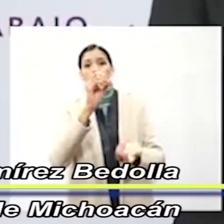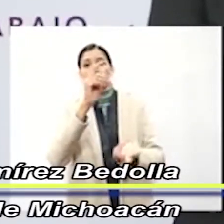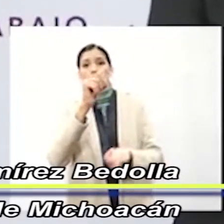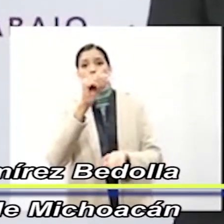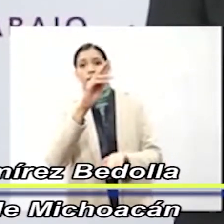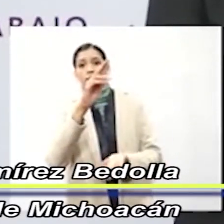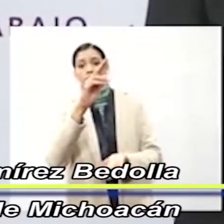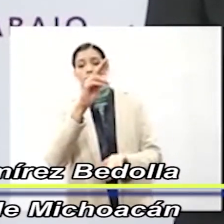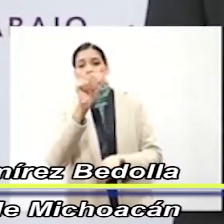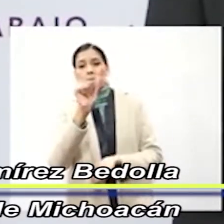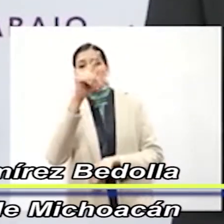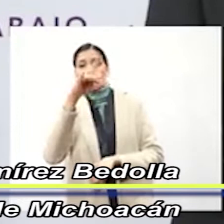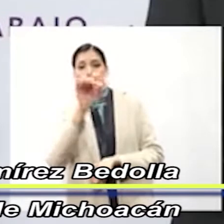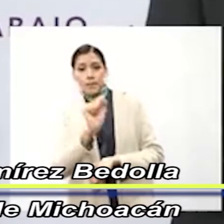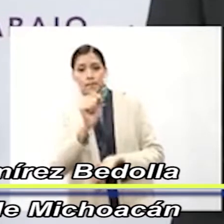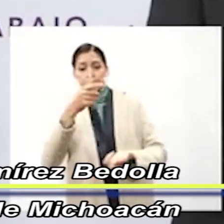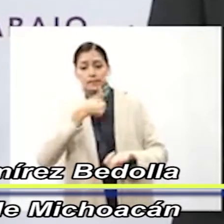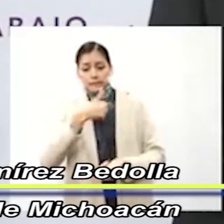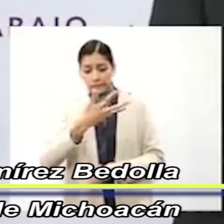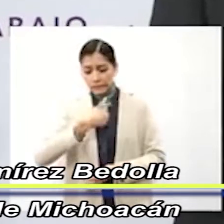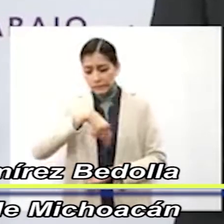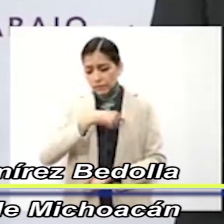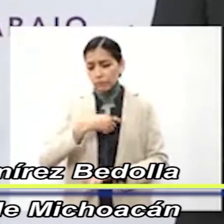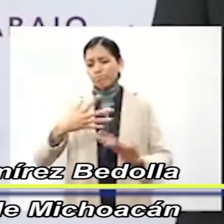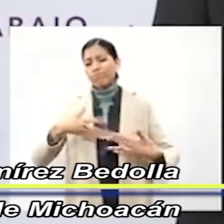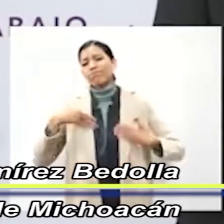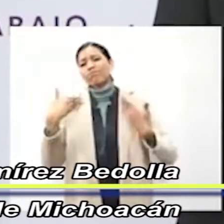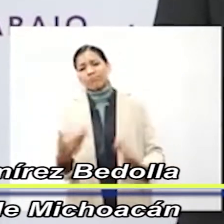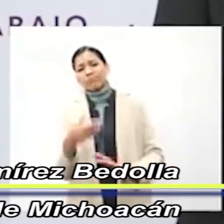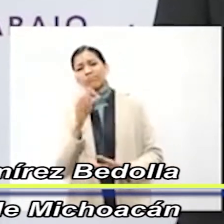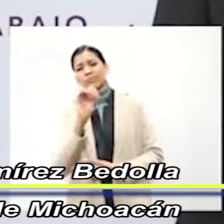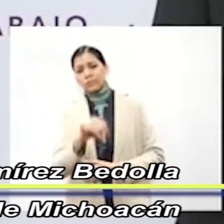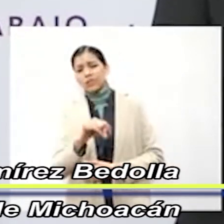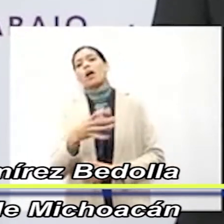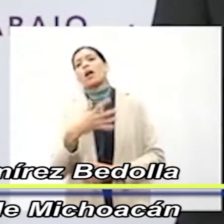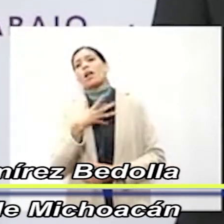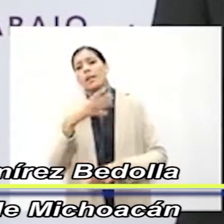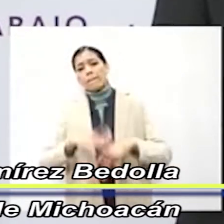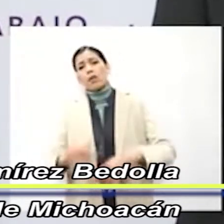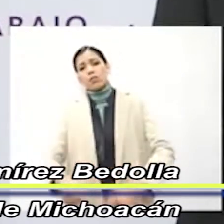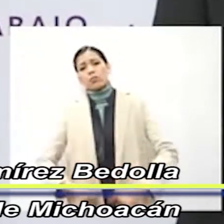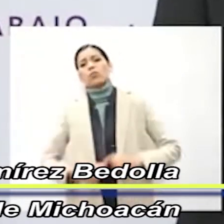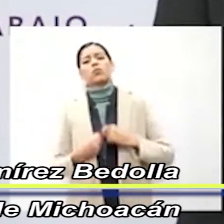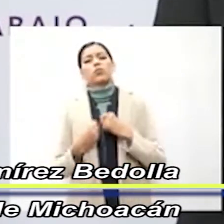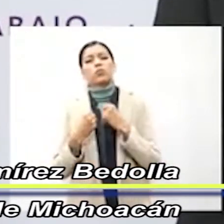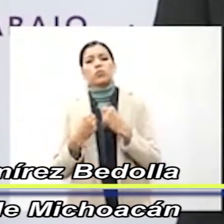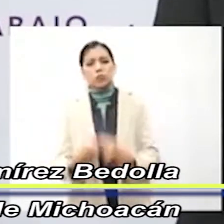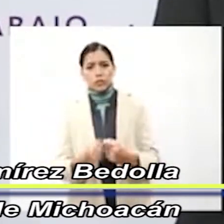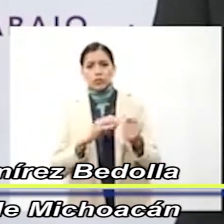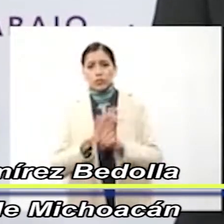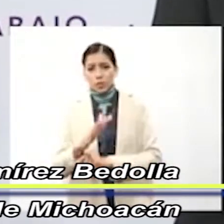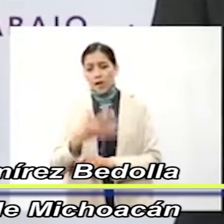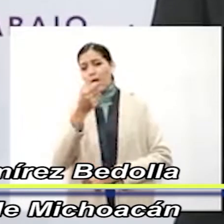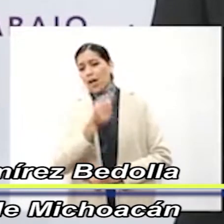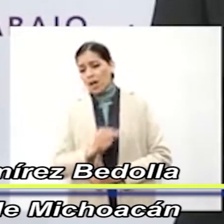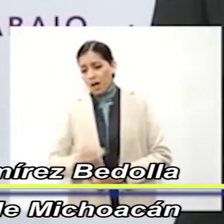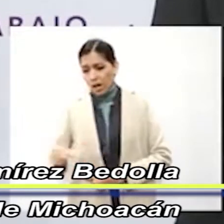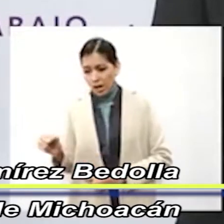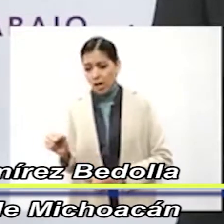mucha confianza va a venir a fortalecer las capacidades institucionales